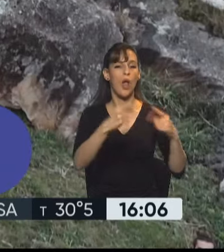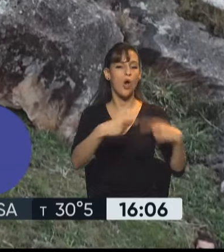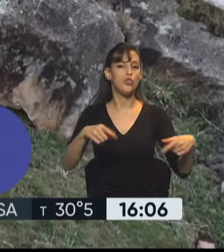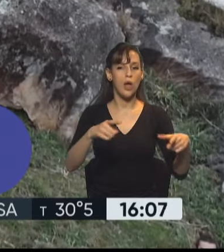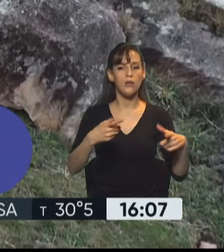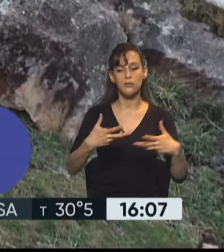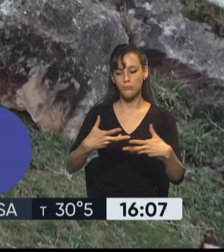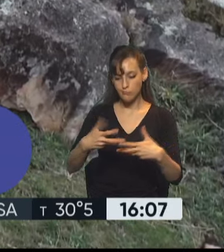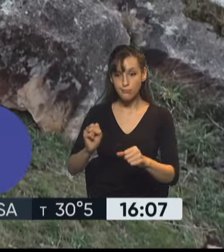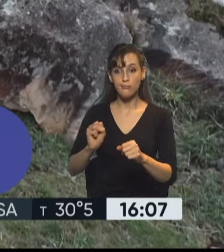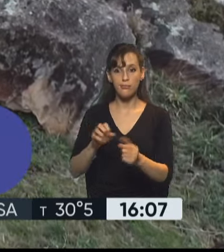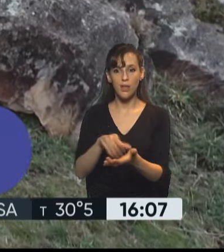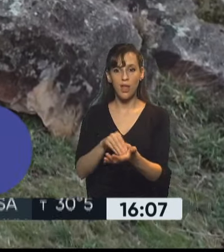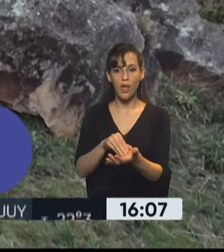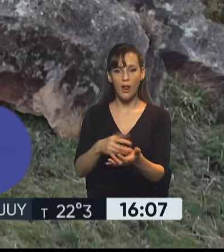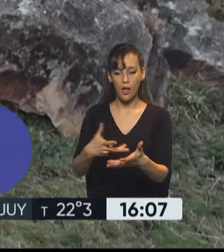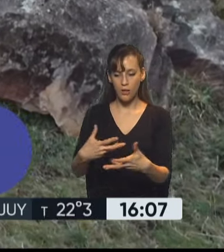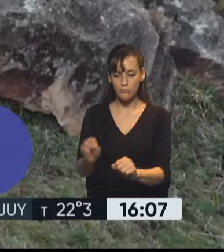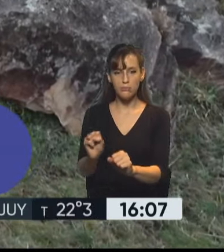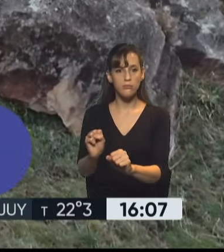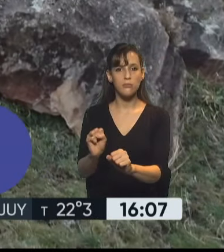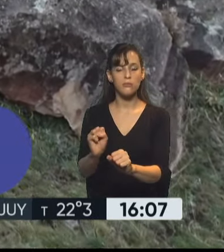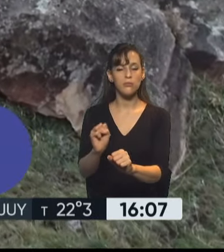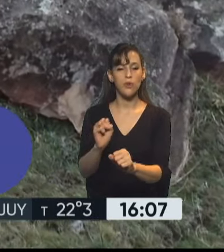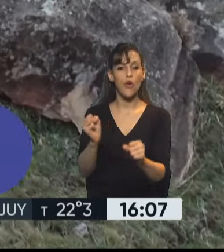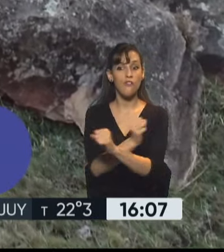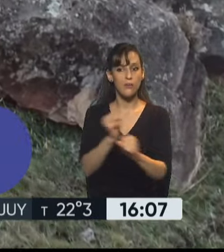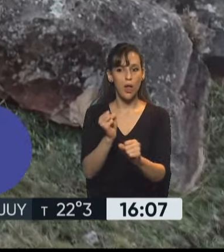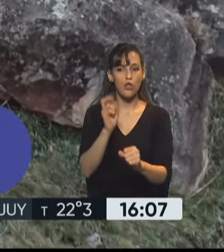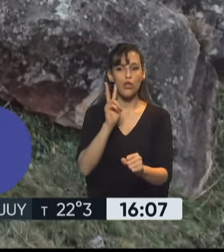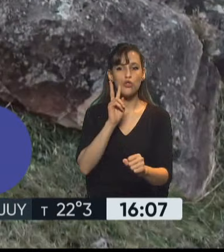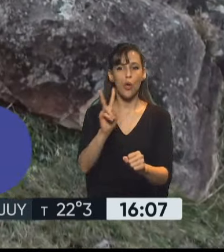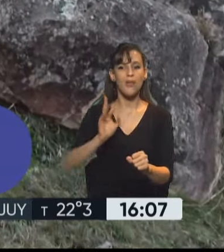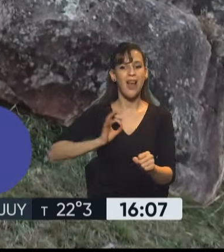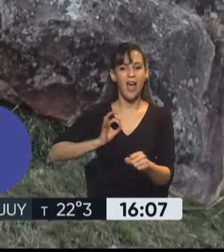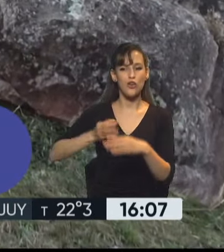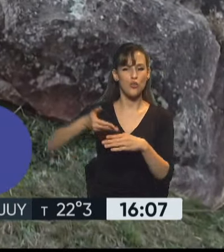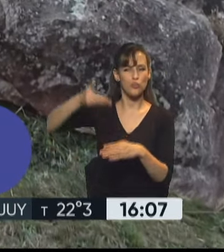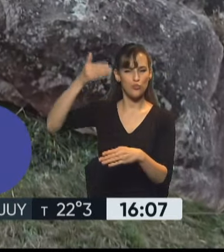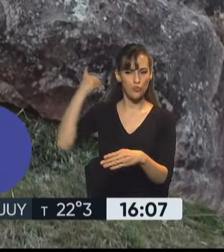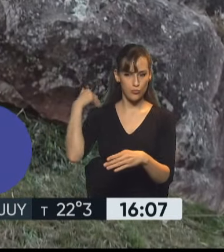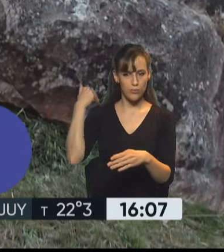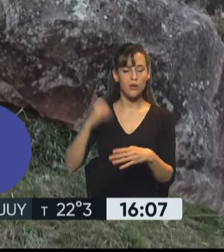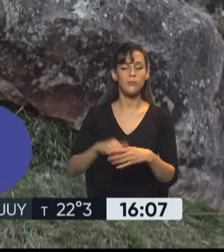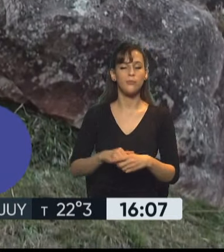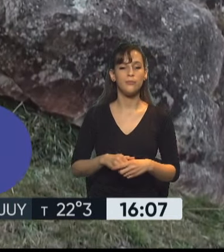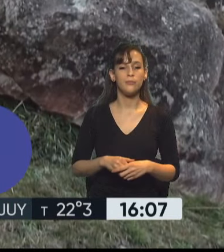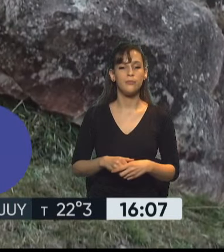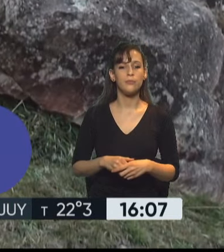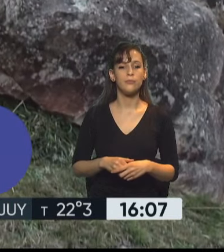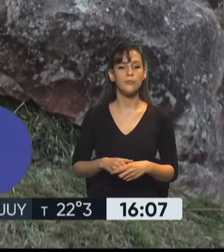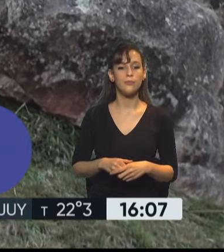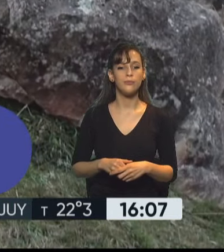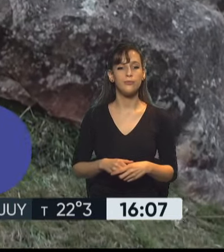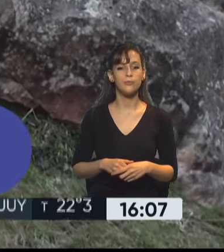y daban una antigüedad de unos 2.000 años antes del presente. Y en algunos otros motivos, por una cuestión